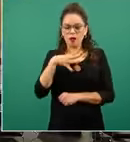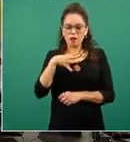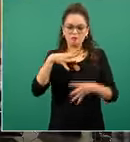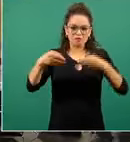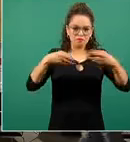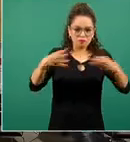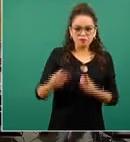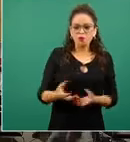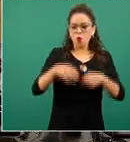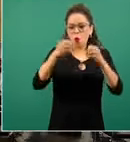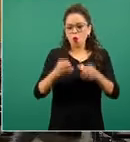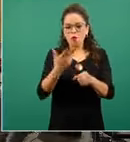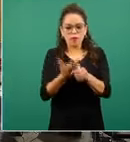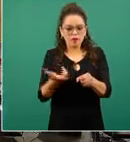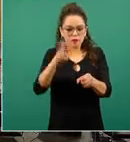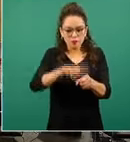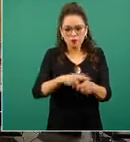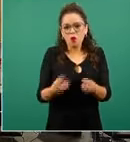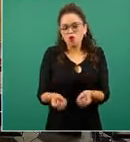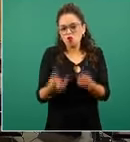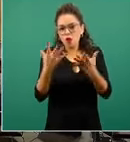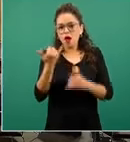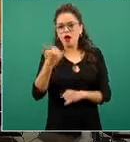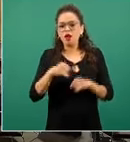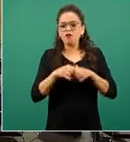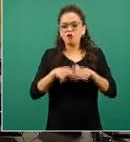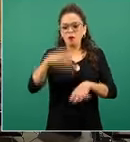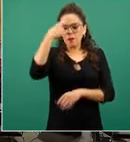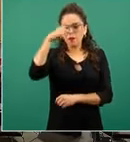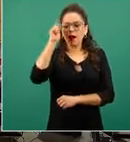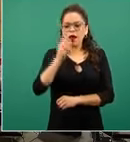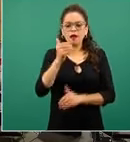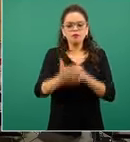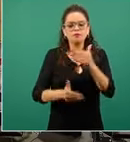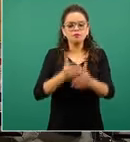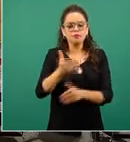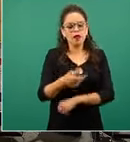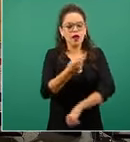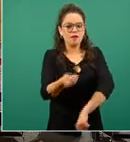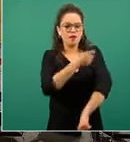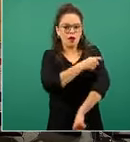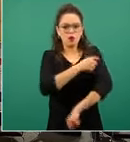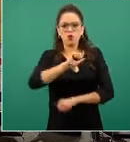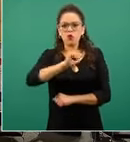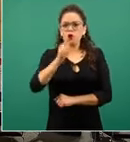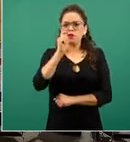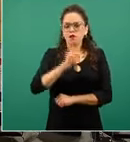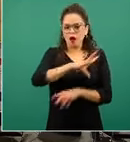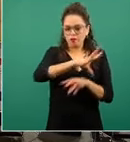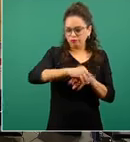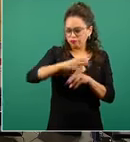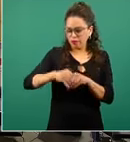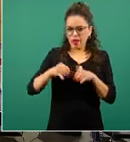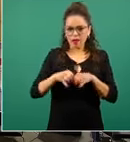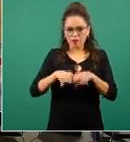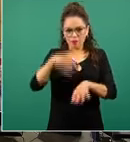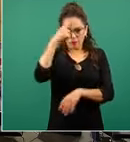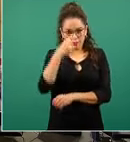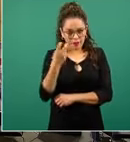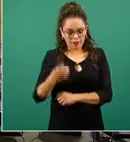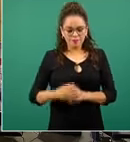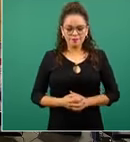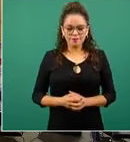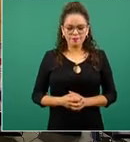hospitalaria y el informe del avance de la vacunación y algunos datos complementarios en relación al mismo.